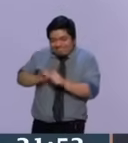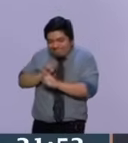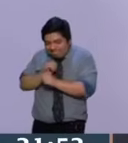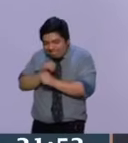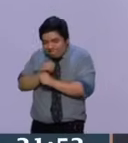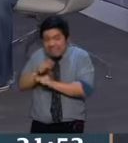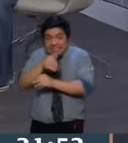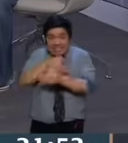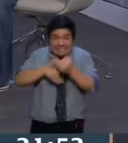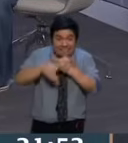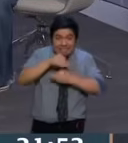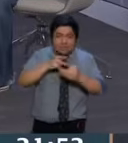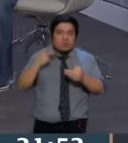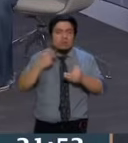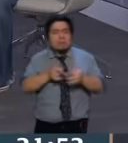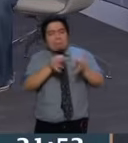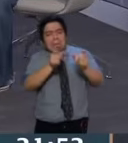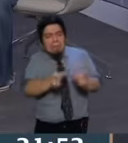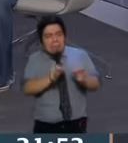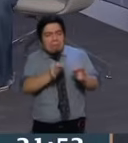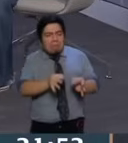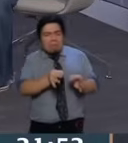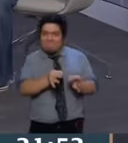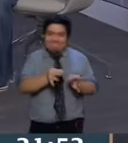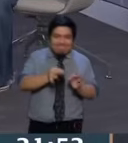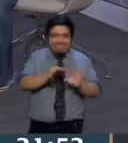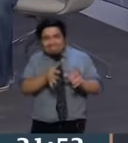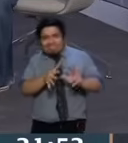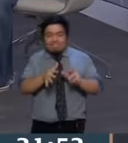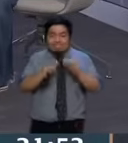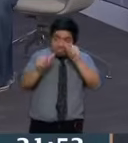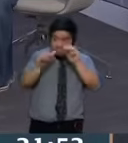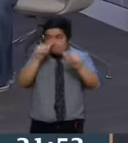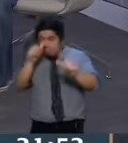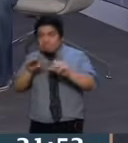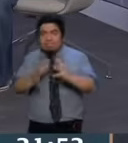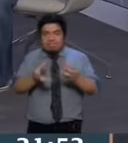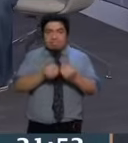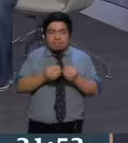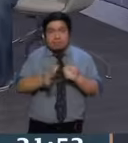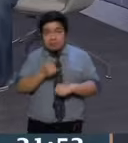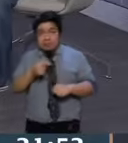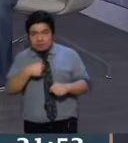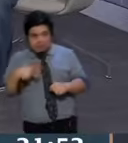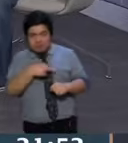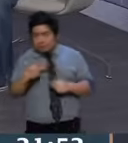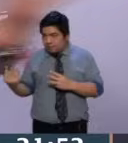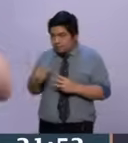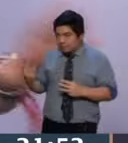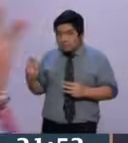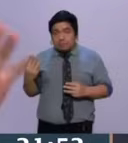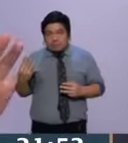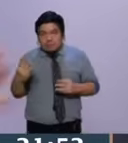todos somos el personaje político ideal y que a partir de eso, pues, ¿dónde están nuestras coincidencias para así construir? Porque lo que sí puedo decir es que de nosotras tres